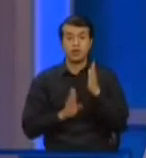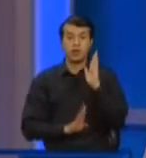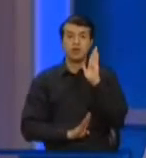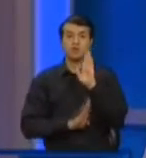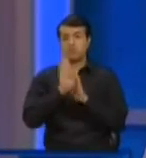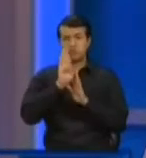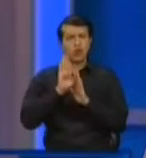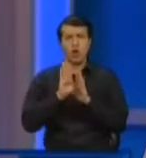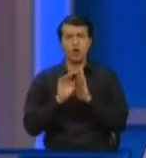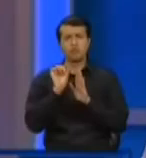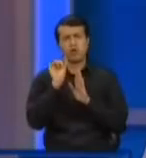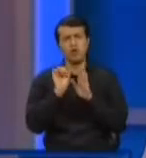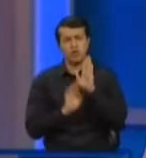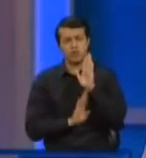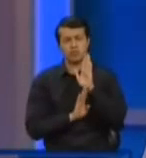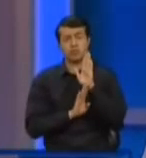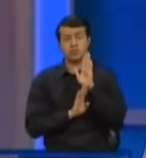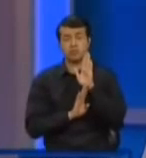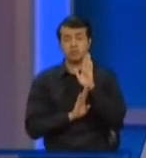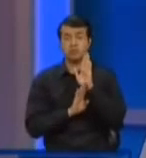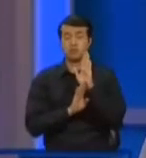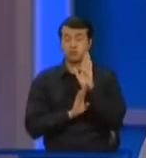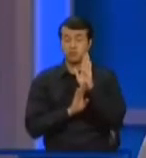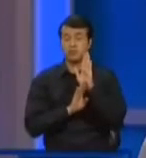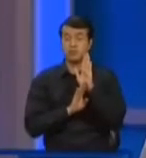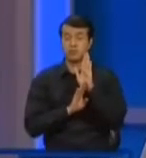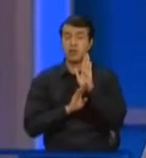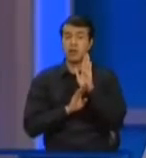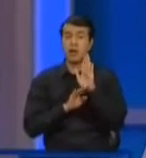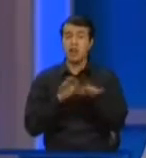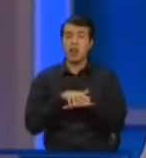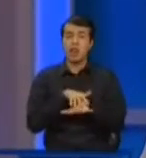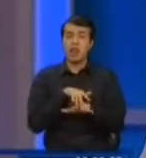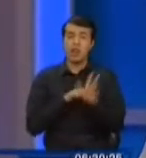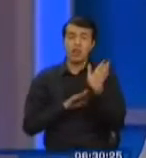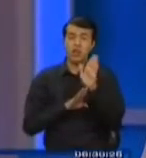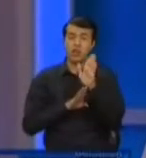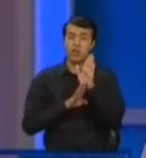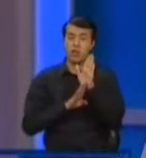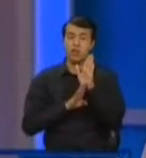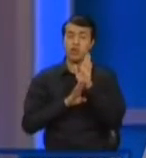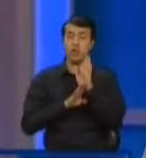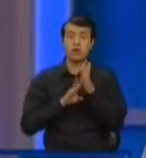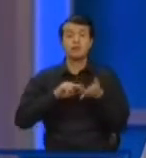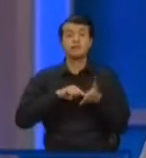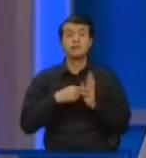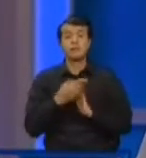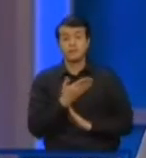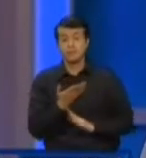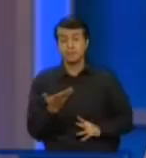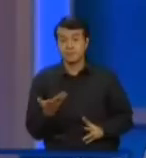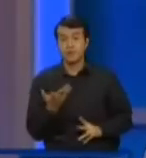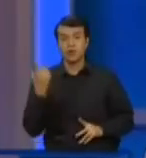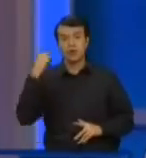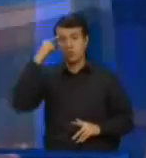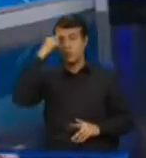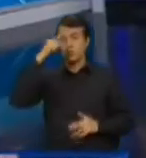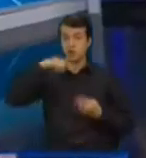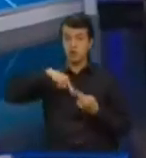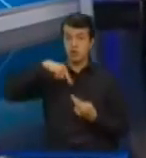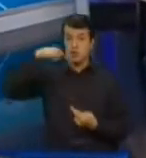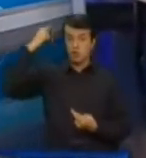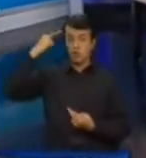desacelerado su crecimiento en ritmos importantes. Esto significa que los gobiernos de la